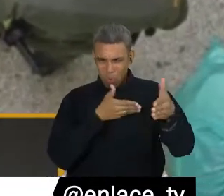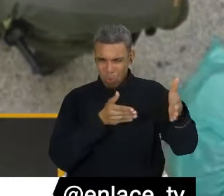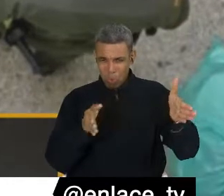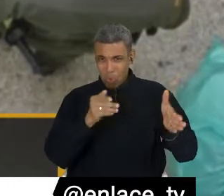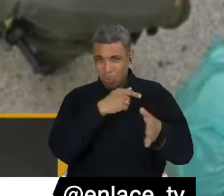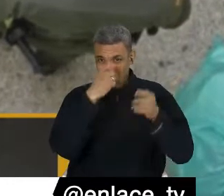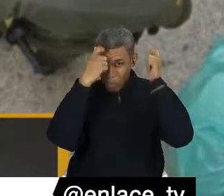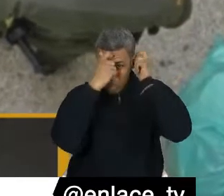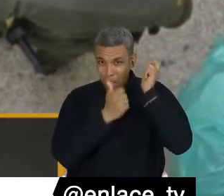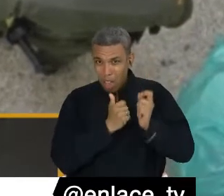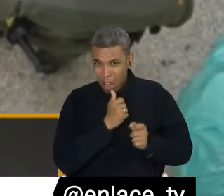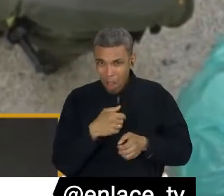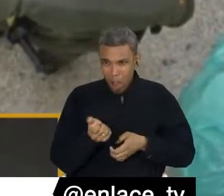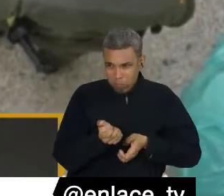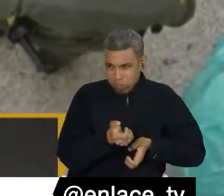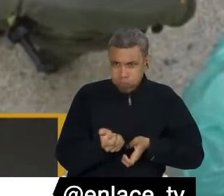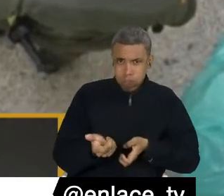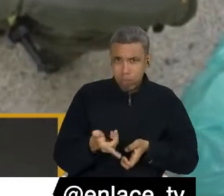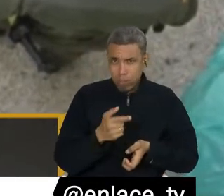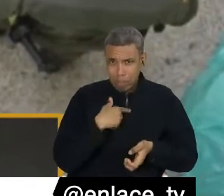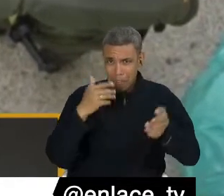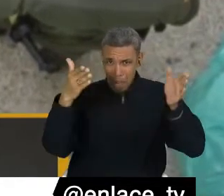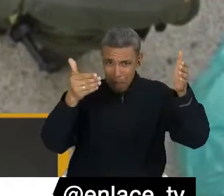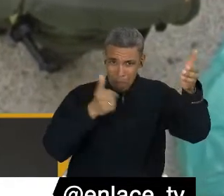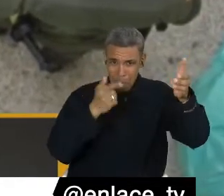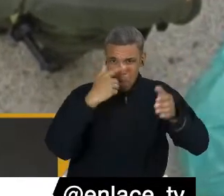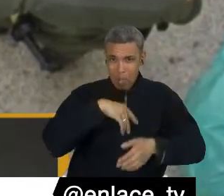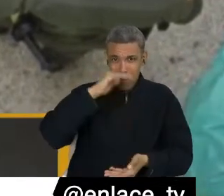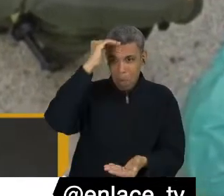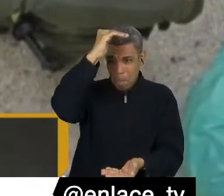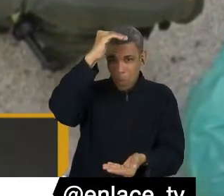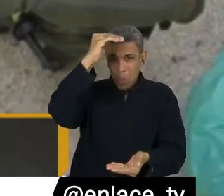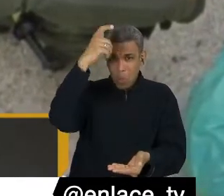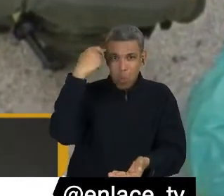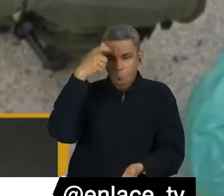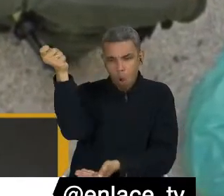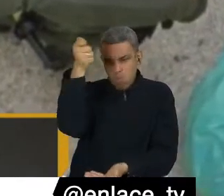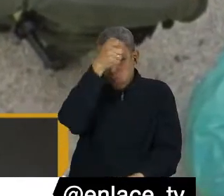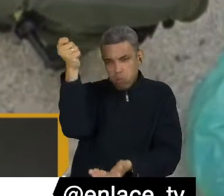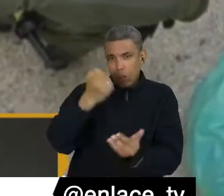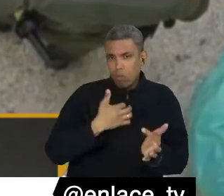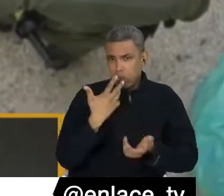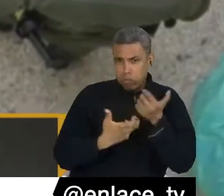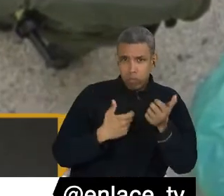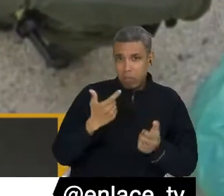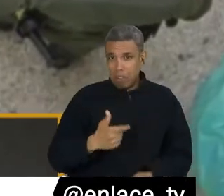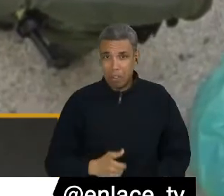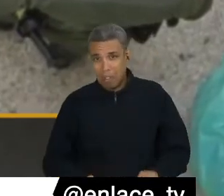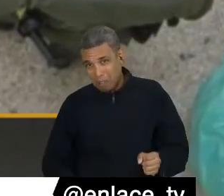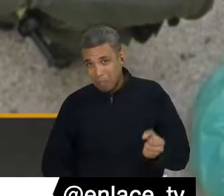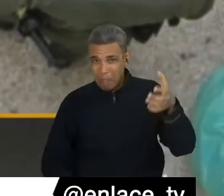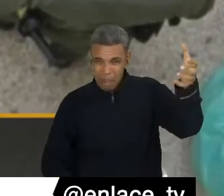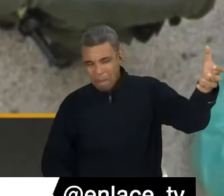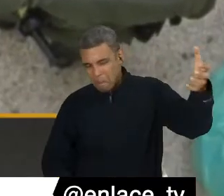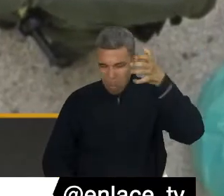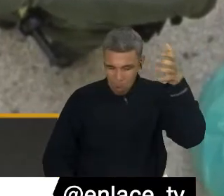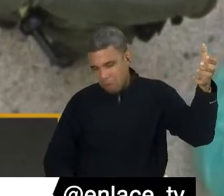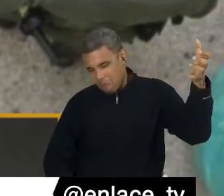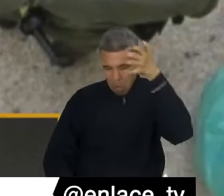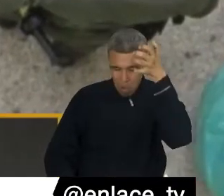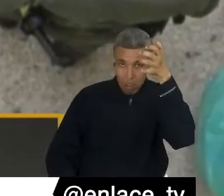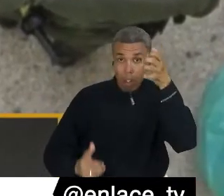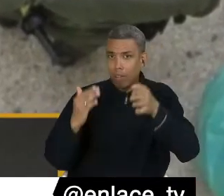atentó contra su vida en una audiencia pública en Bucaramanga. De acuerdo con las autoridades, justo en el momento en que la fiscalía le imputó los cargos de violencia intrafamiliar,